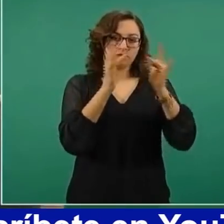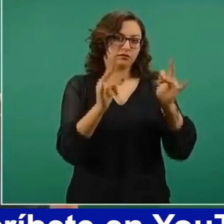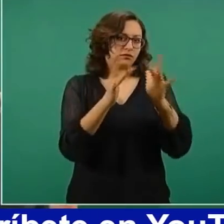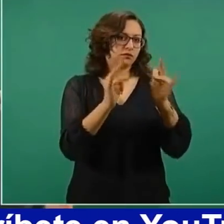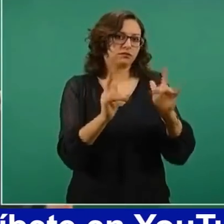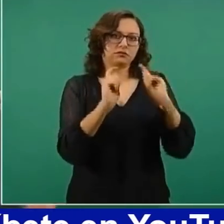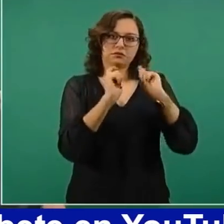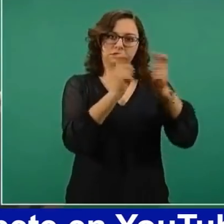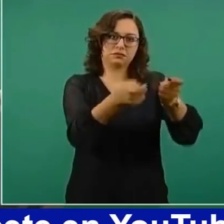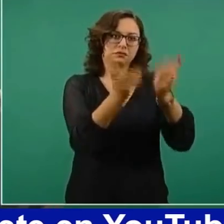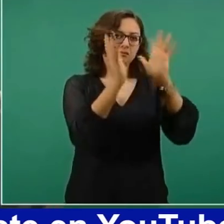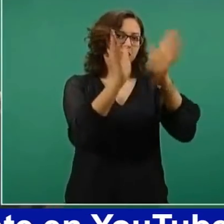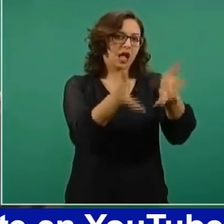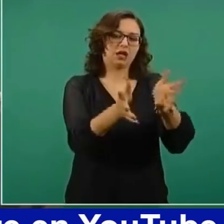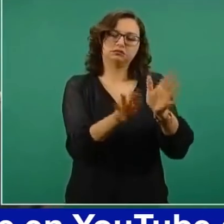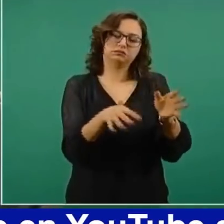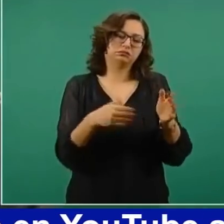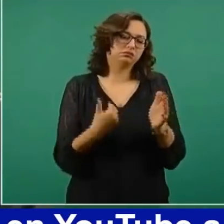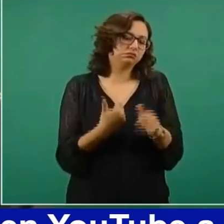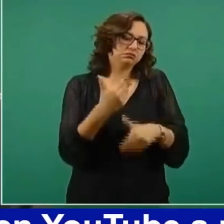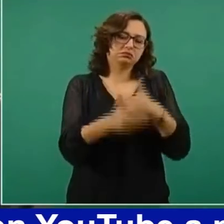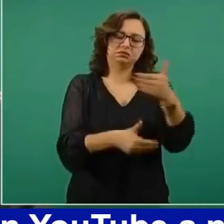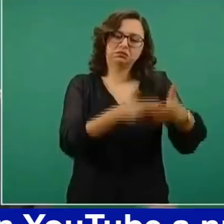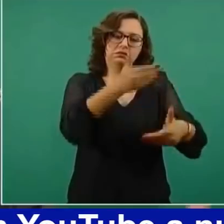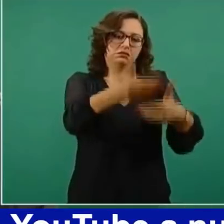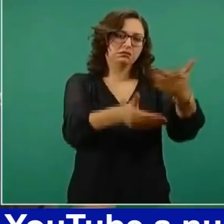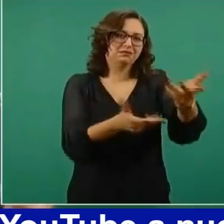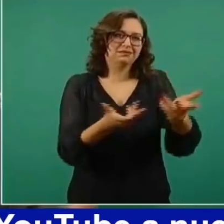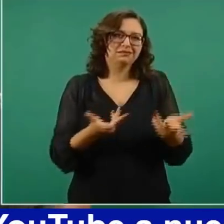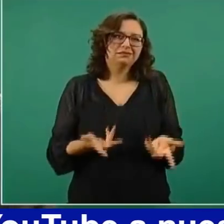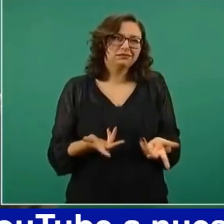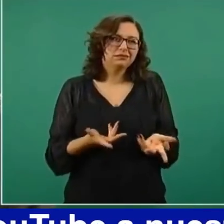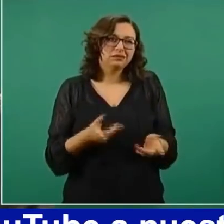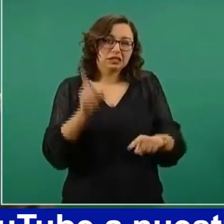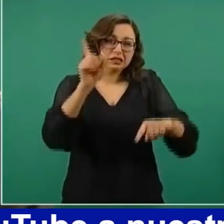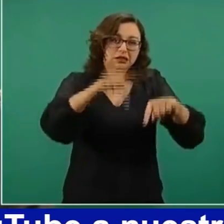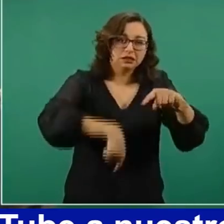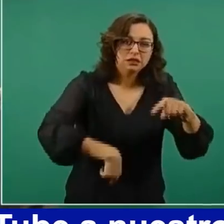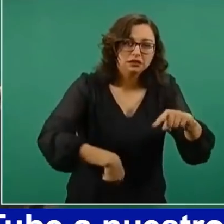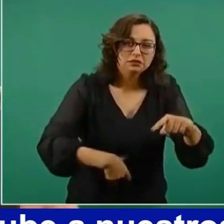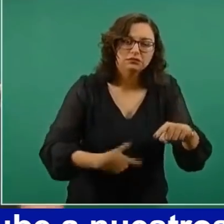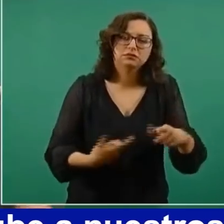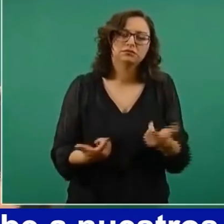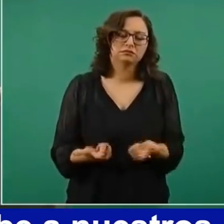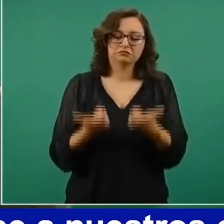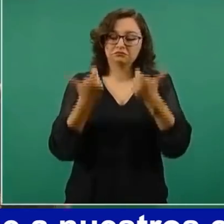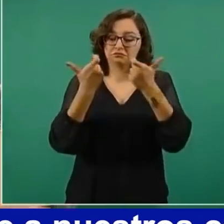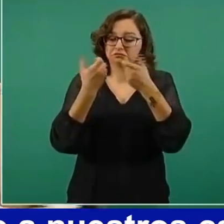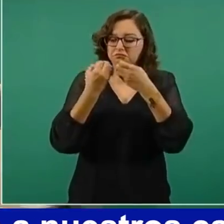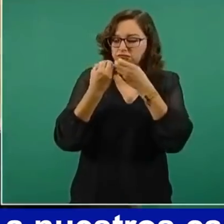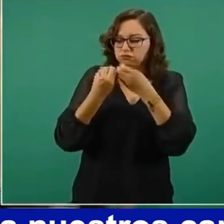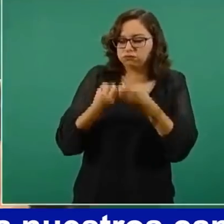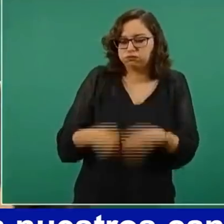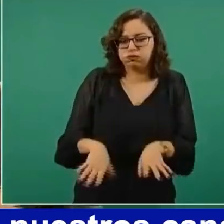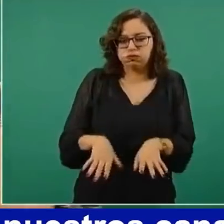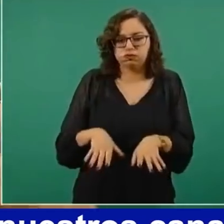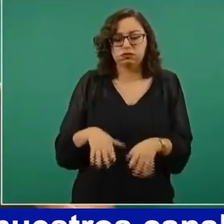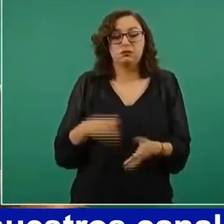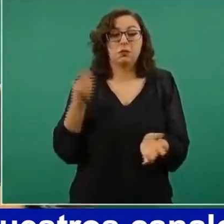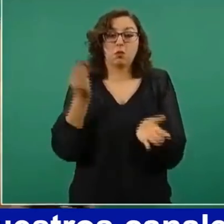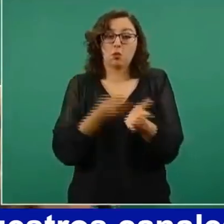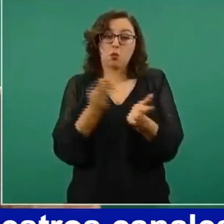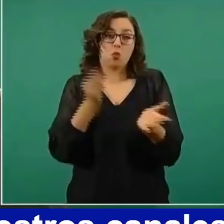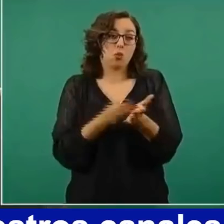sexenio pasado, y hubiera tenido consecuencias más grandes para la nación, para el Tesoro Nacional, pararlo, porque eso implicaría pagar